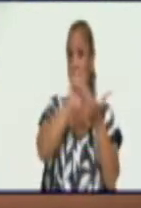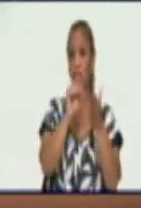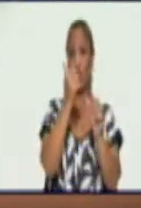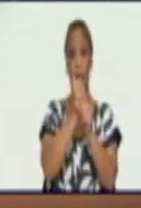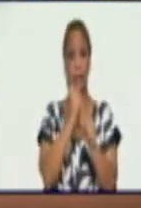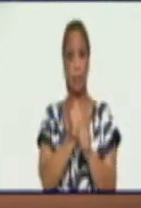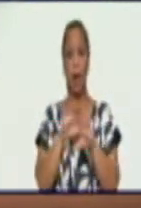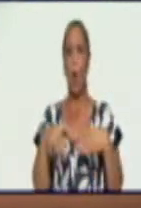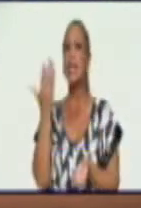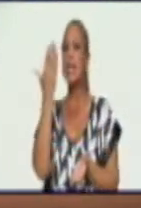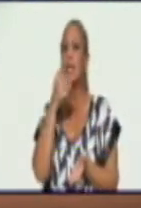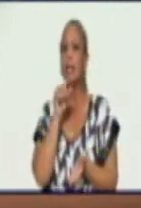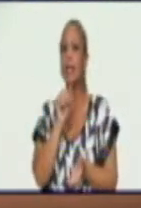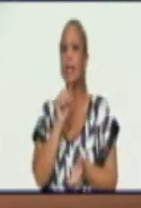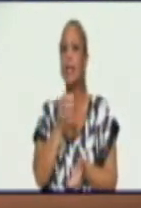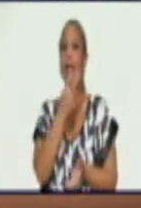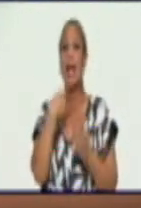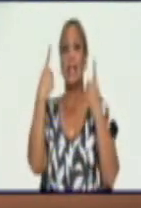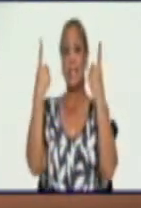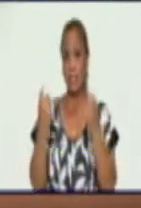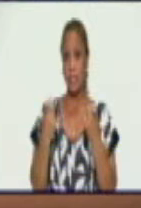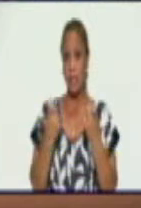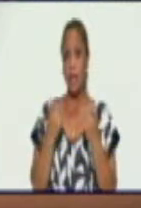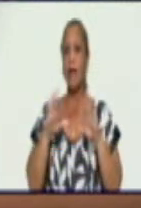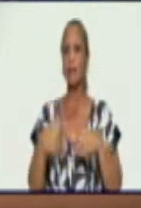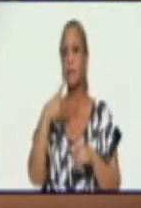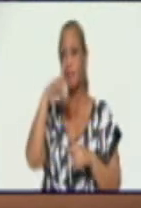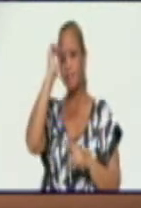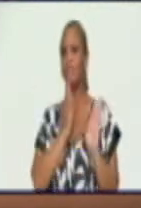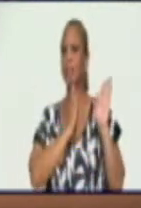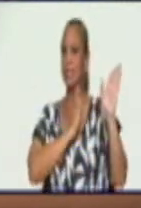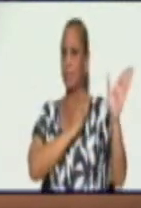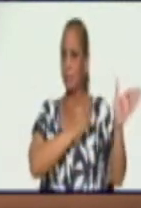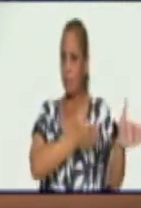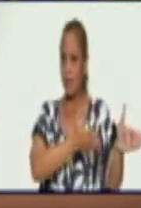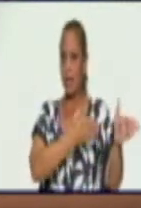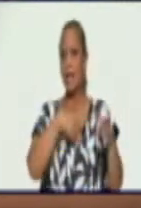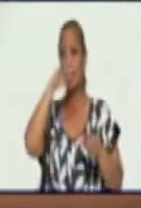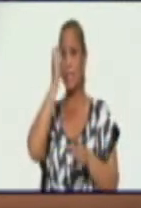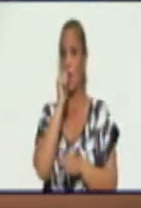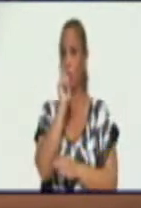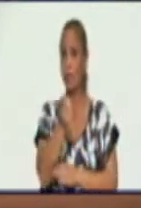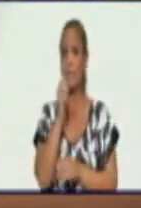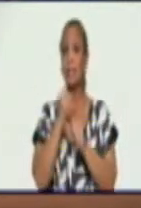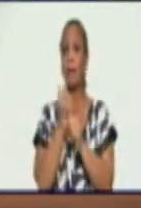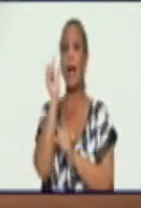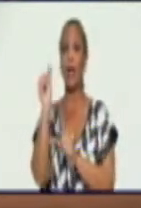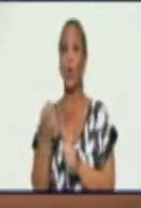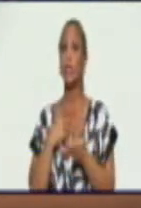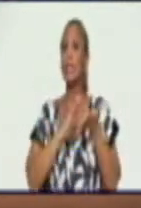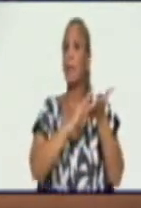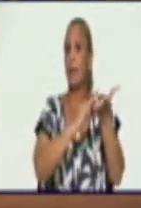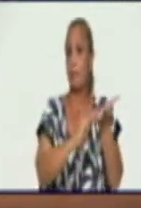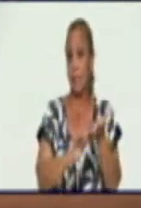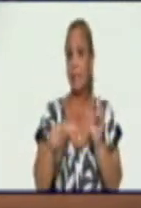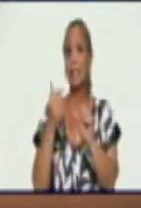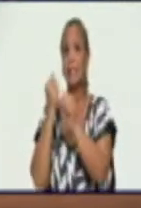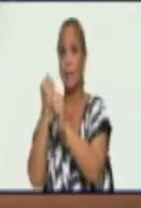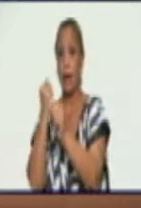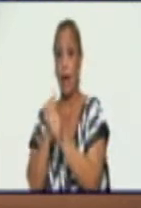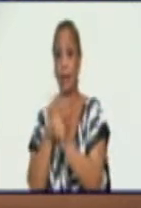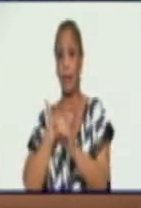la atención de la necesidad de que haya disciplina si a usted como trabajador se le está permitiendo trabajar